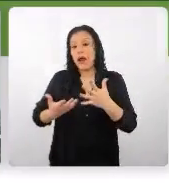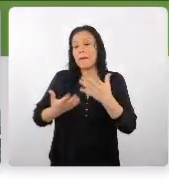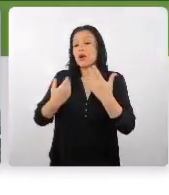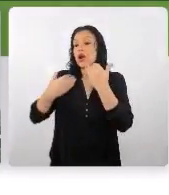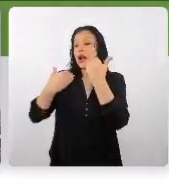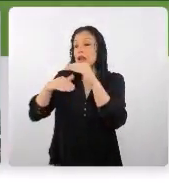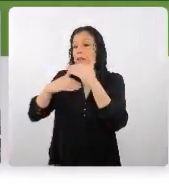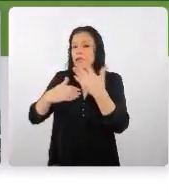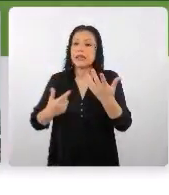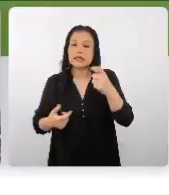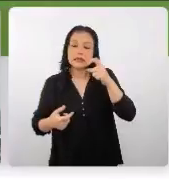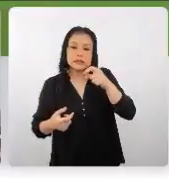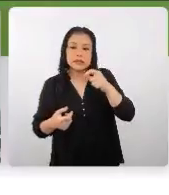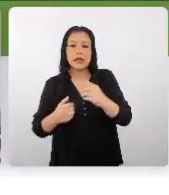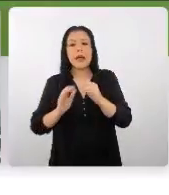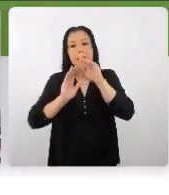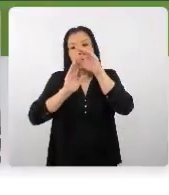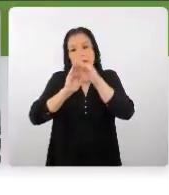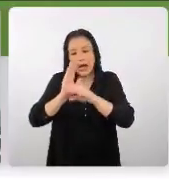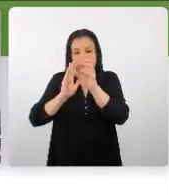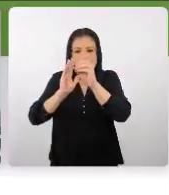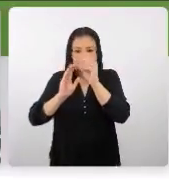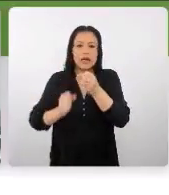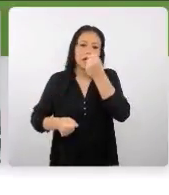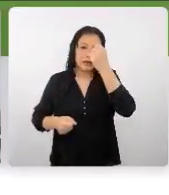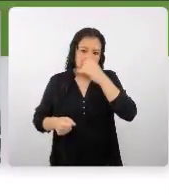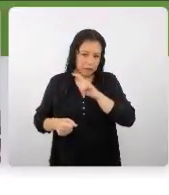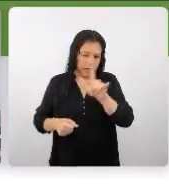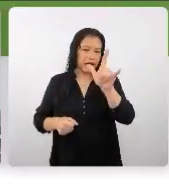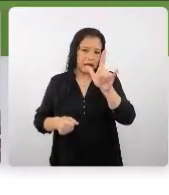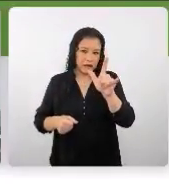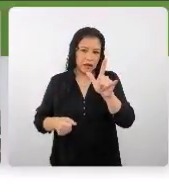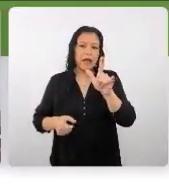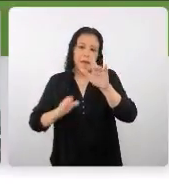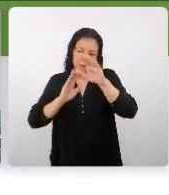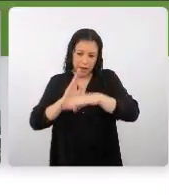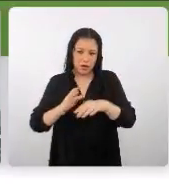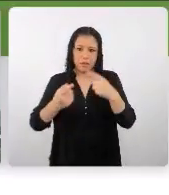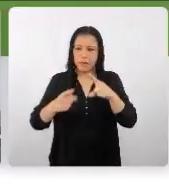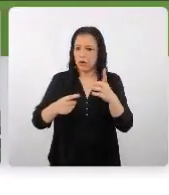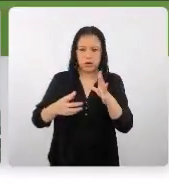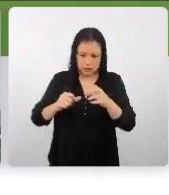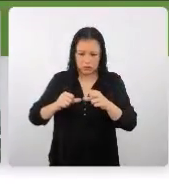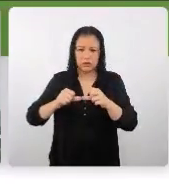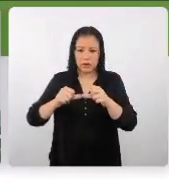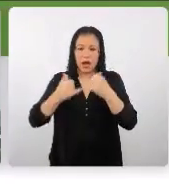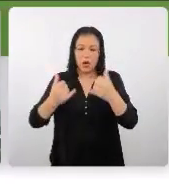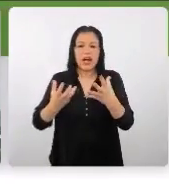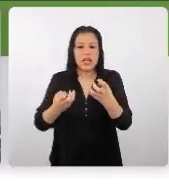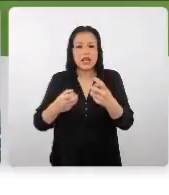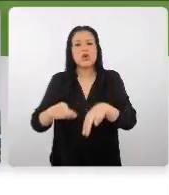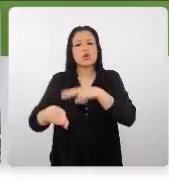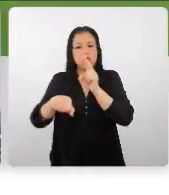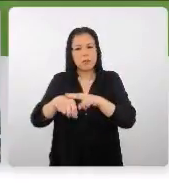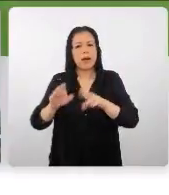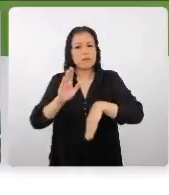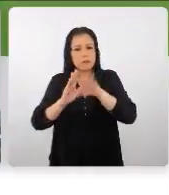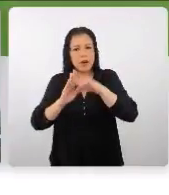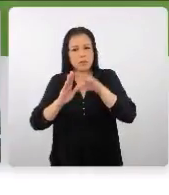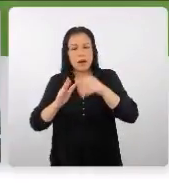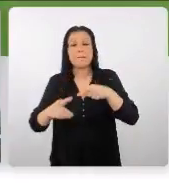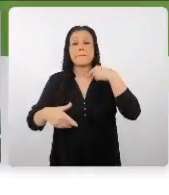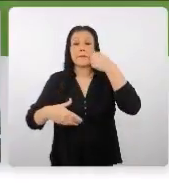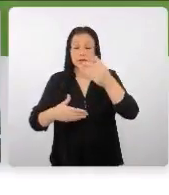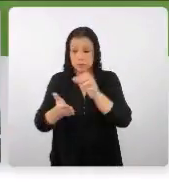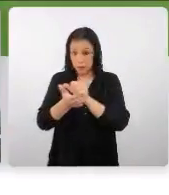viajar un poco menos, pero no he dejado de hacerlo. Ahora quiero retomar la normalidad y viajar aún más en los próximos